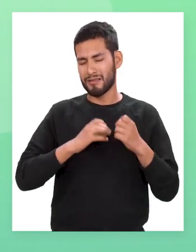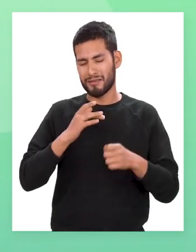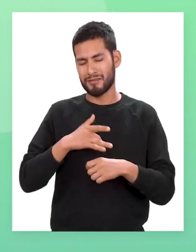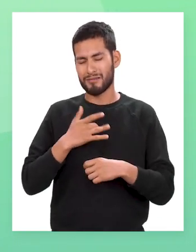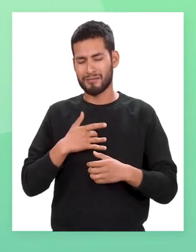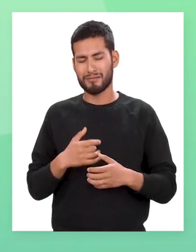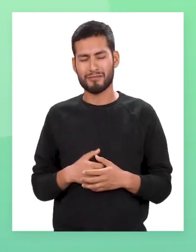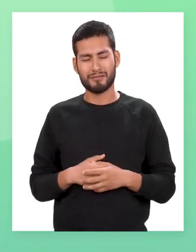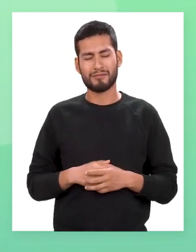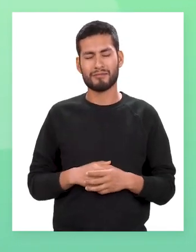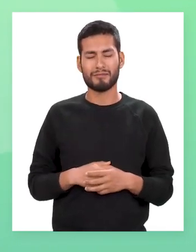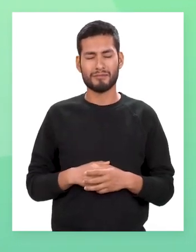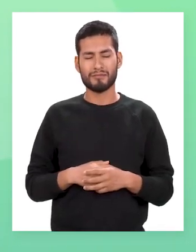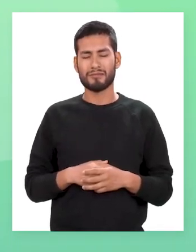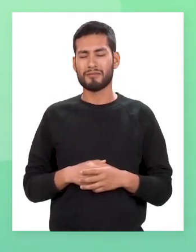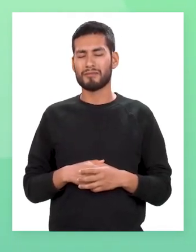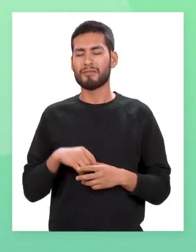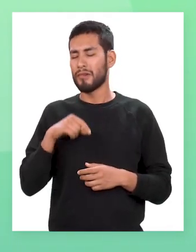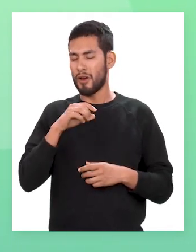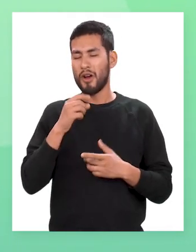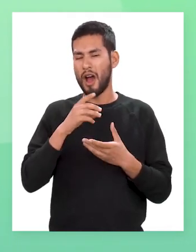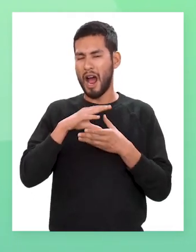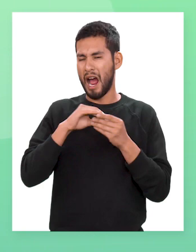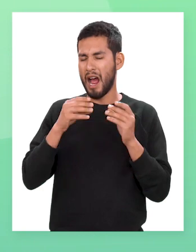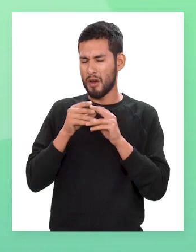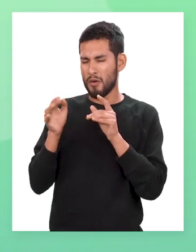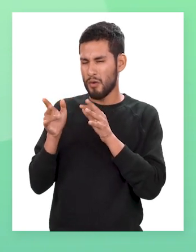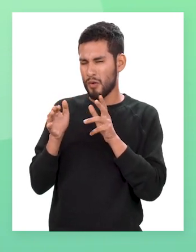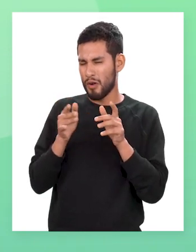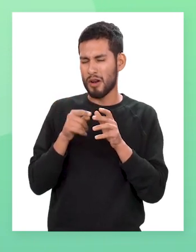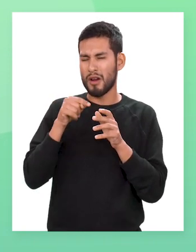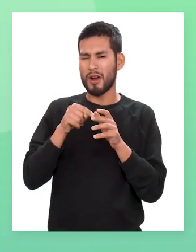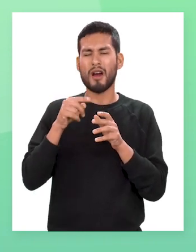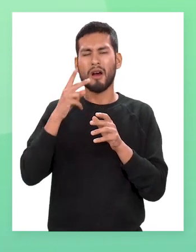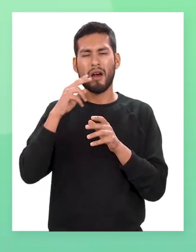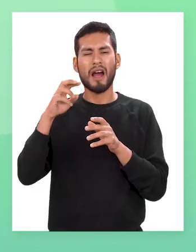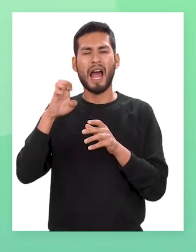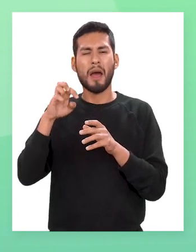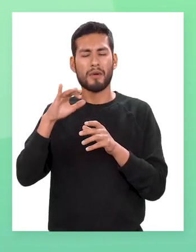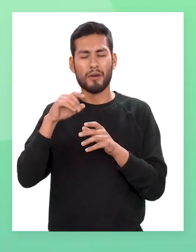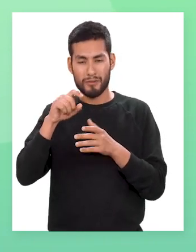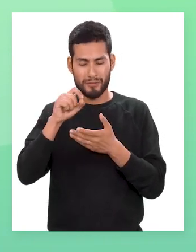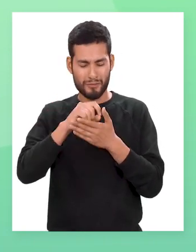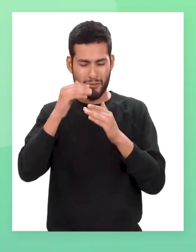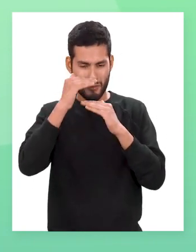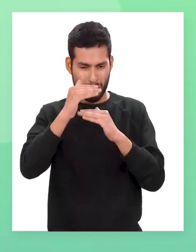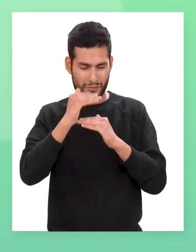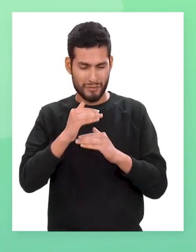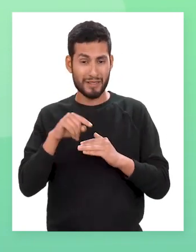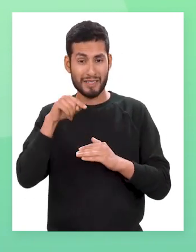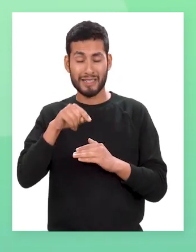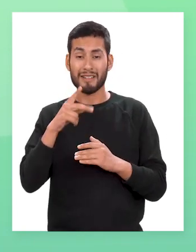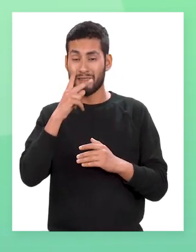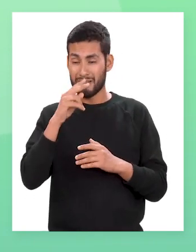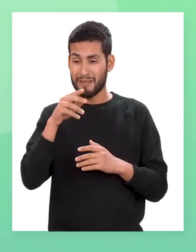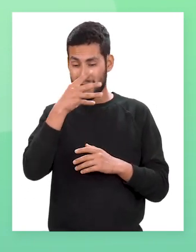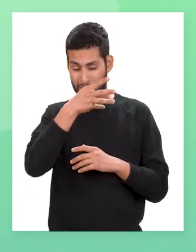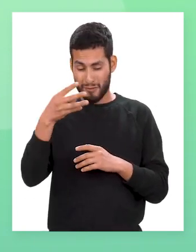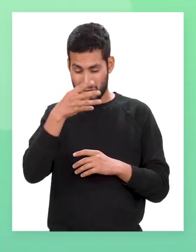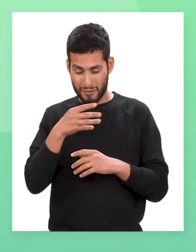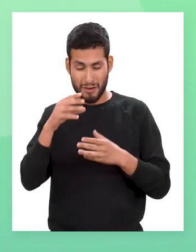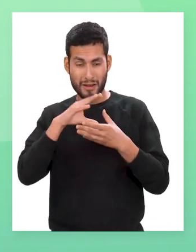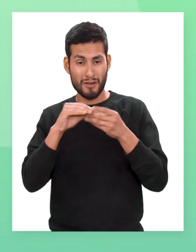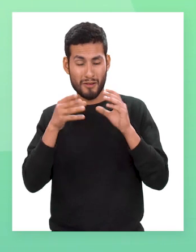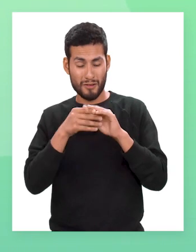y sentimientos. El épico narrativo, que está escrito en prosa por párrafos. Y el autor, a través de sus líneas, nos cuenta